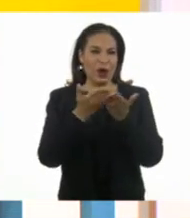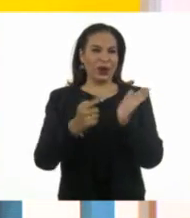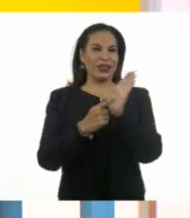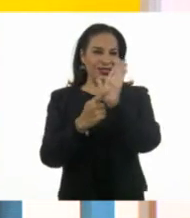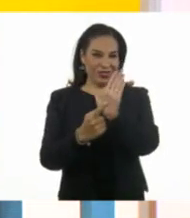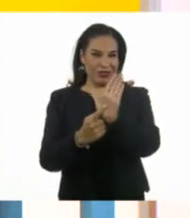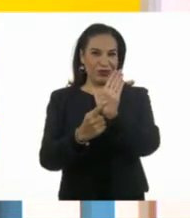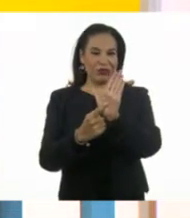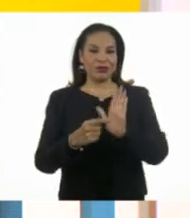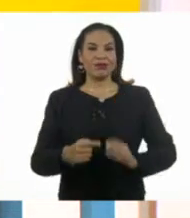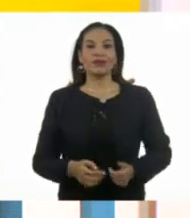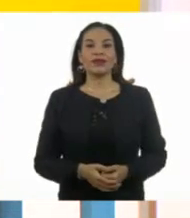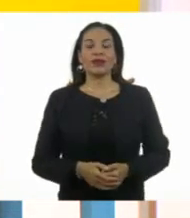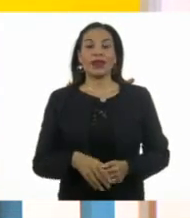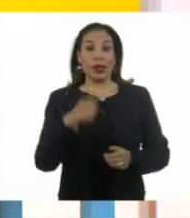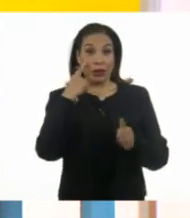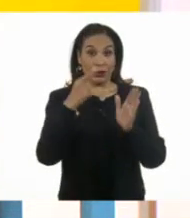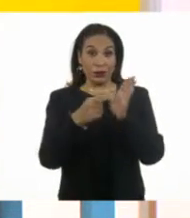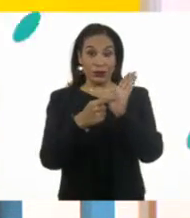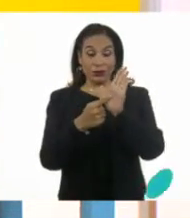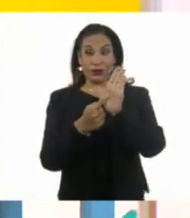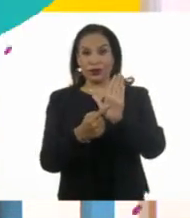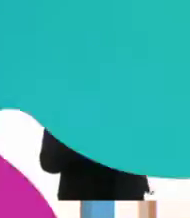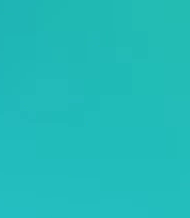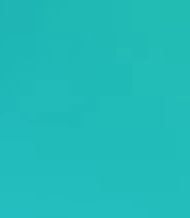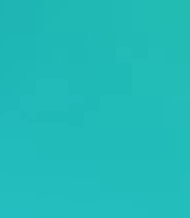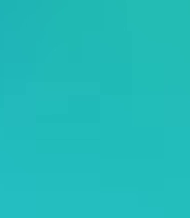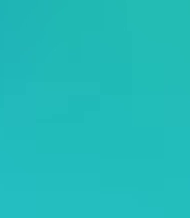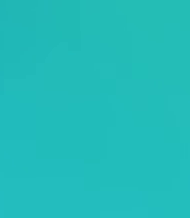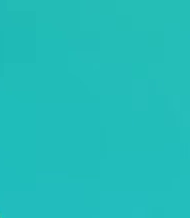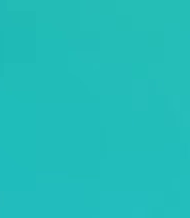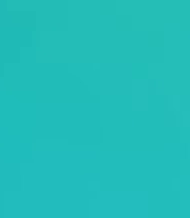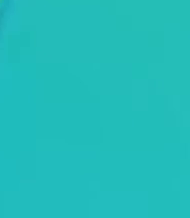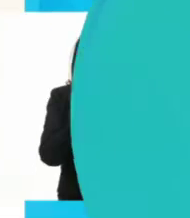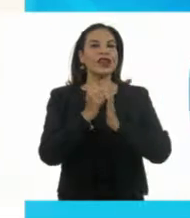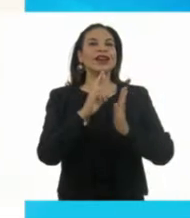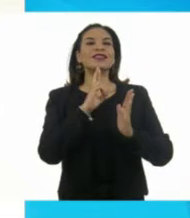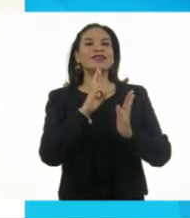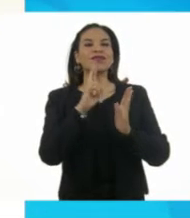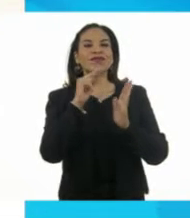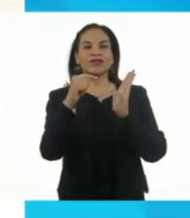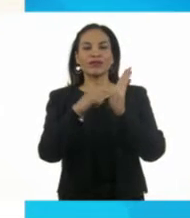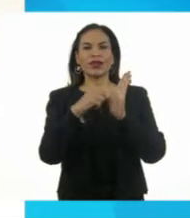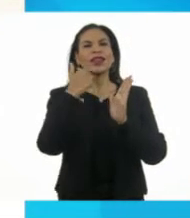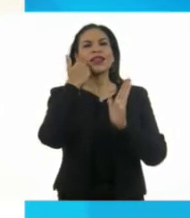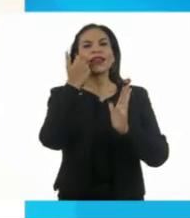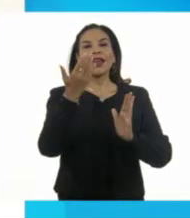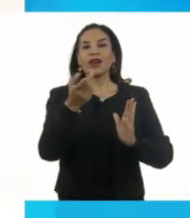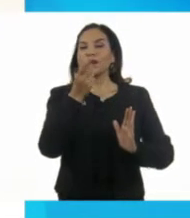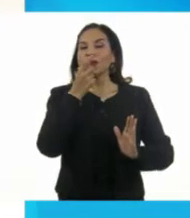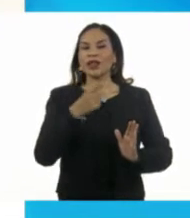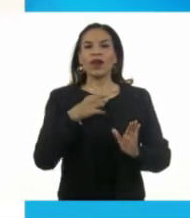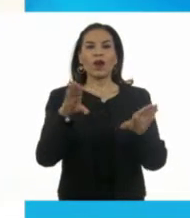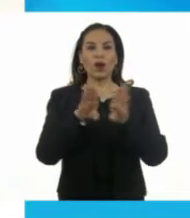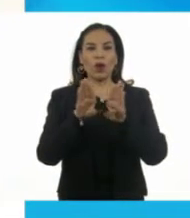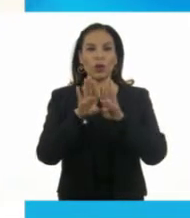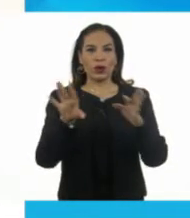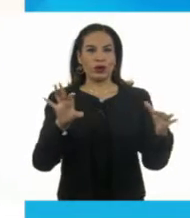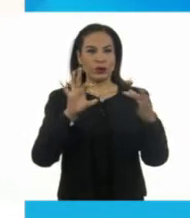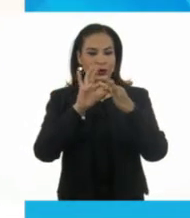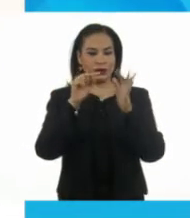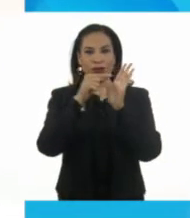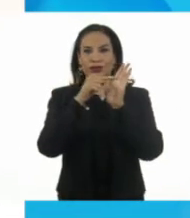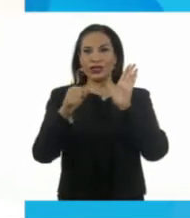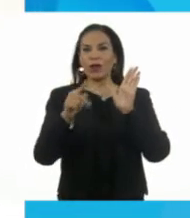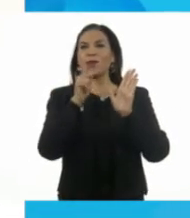muestro. ¿Sí? ¿Lo están observando? Porque quiero que me ayuden a resolverlo. Quiero que me digan cómo vamos a unirlos.